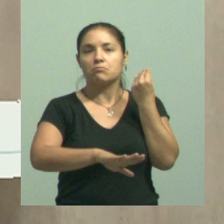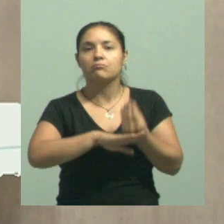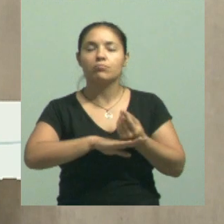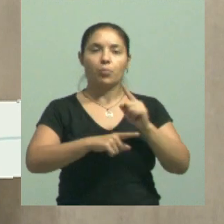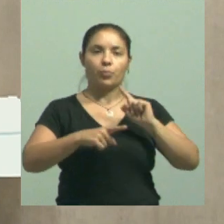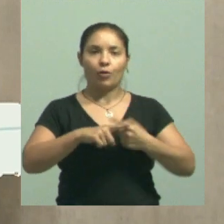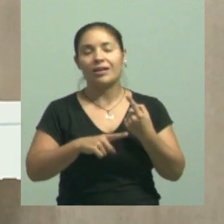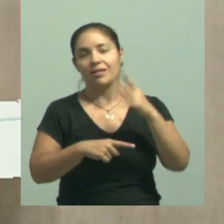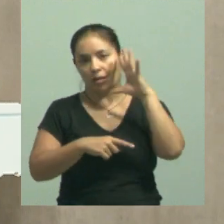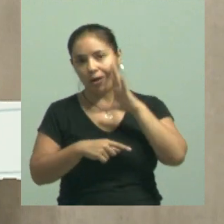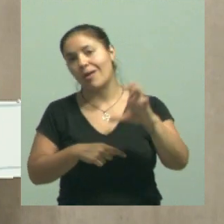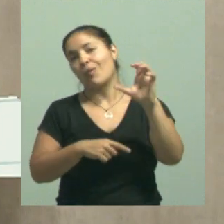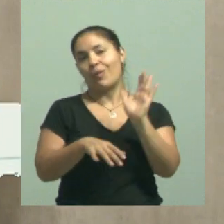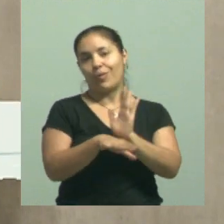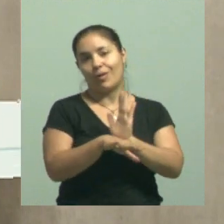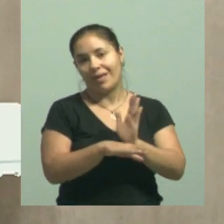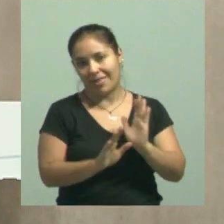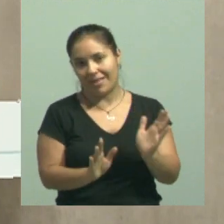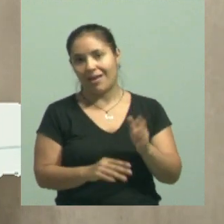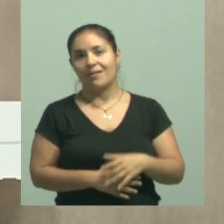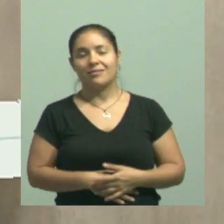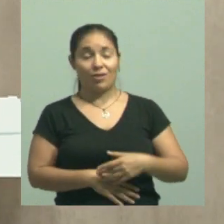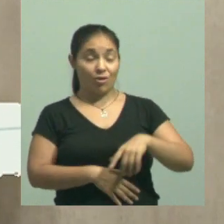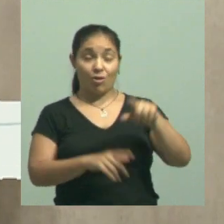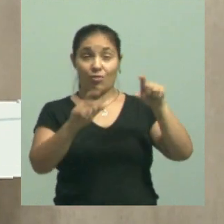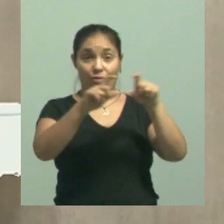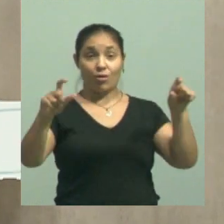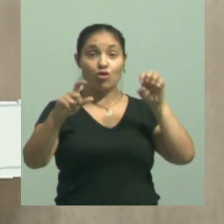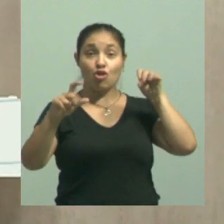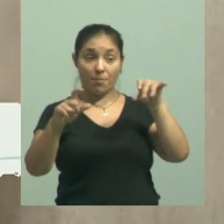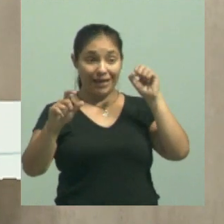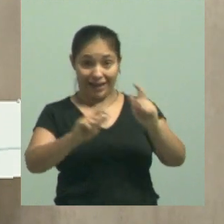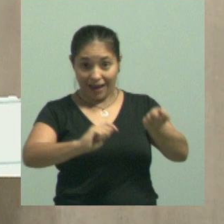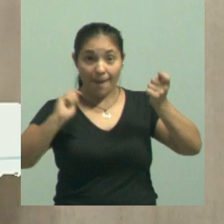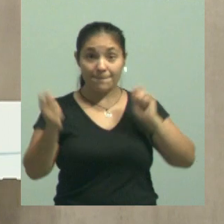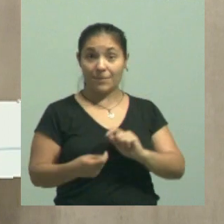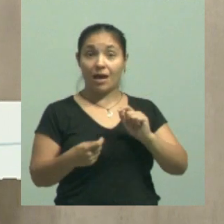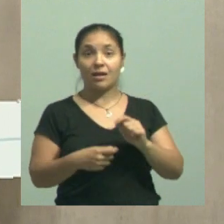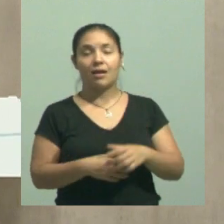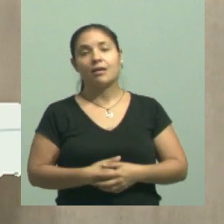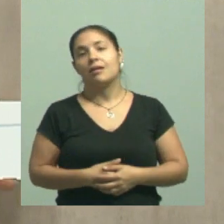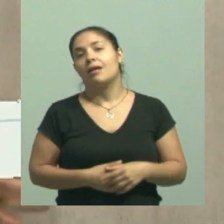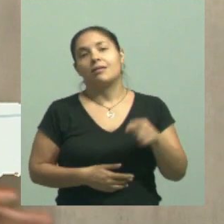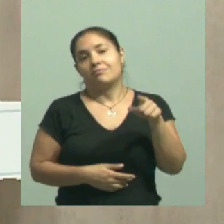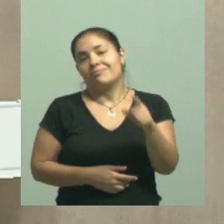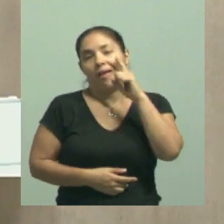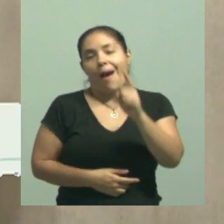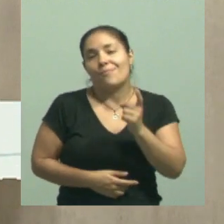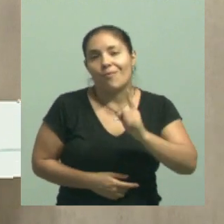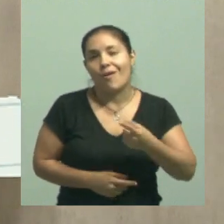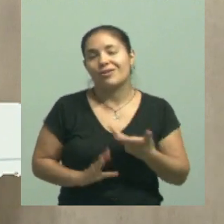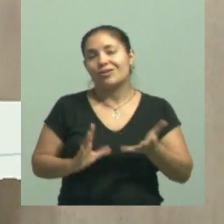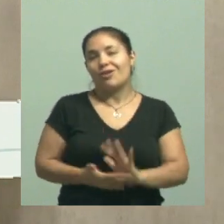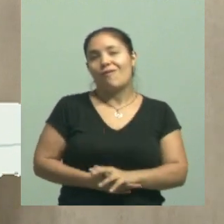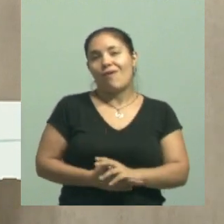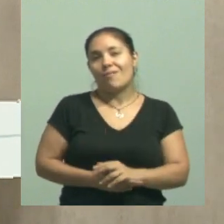argentina. Por eso te digo que cambiarle el nombre ese día para mí es no más que un acto de provocación.